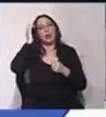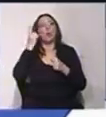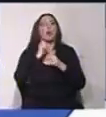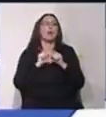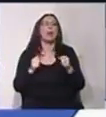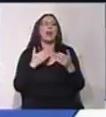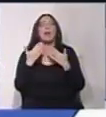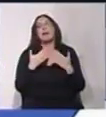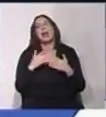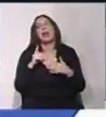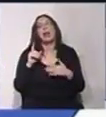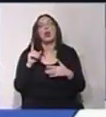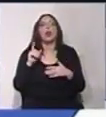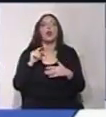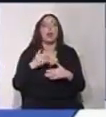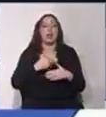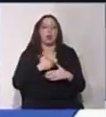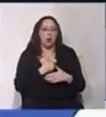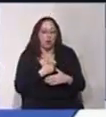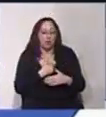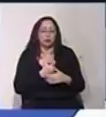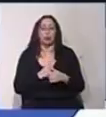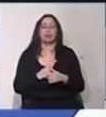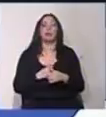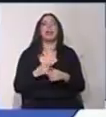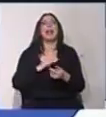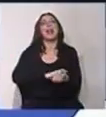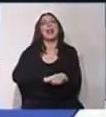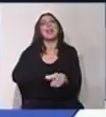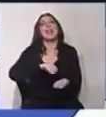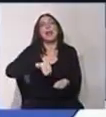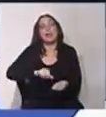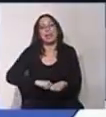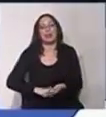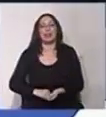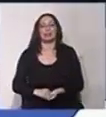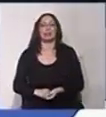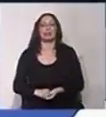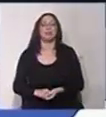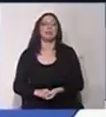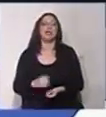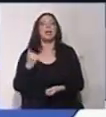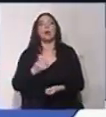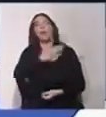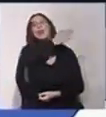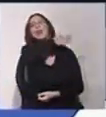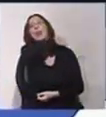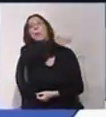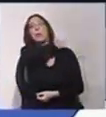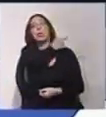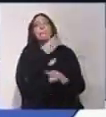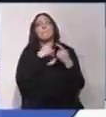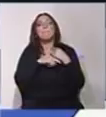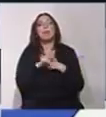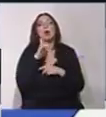le duele el corazón, de que tenía diabetes, de que tuvo una neumonia, pero cuando habla